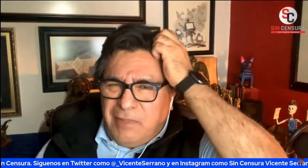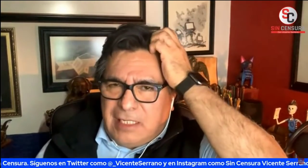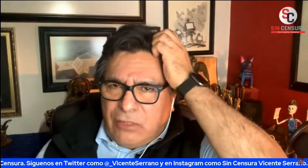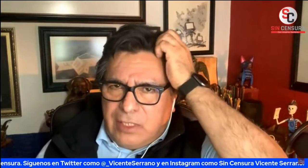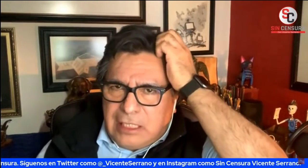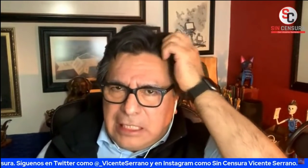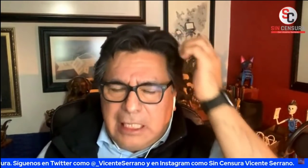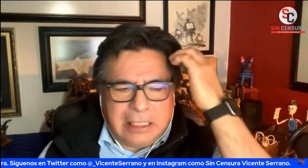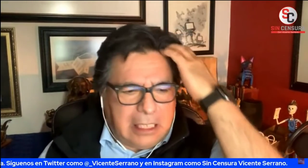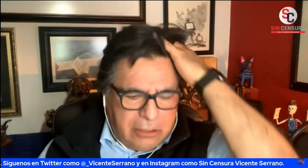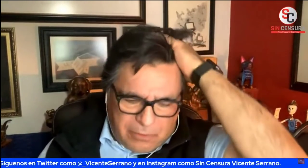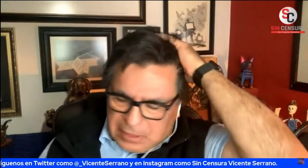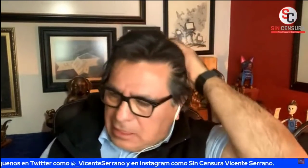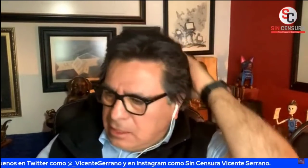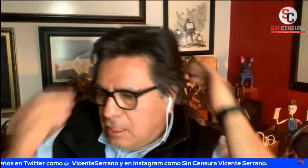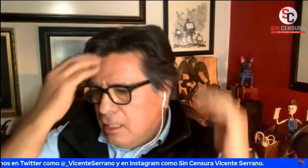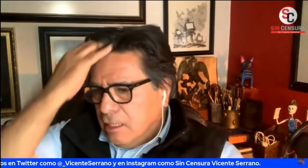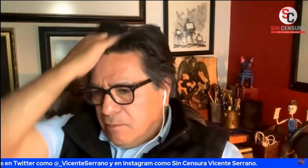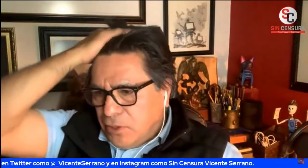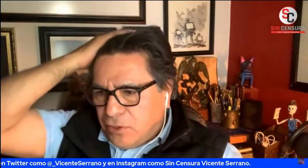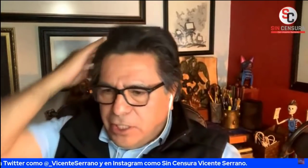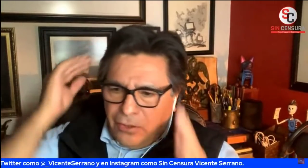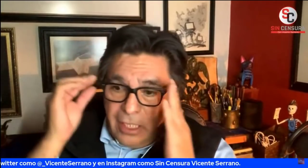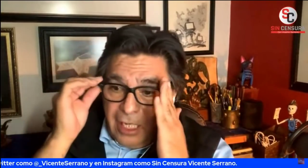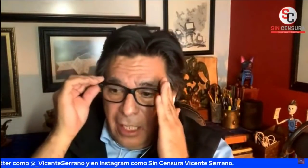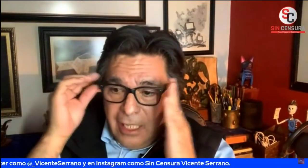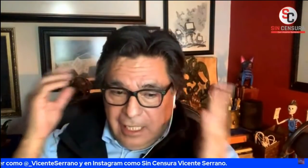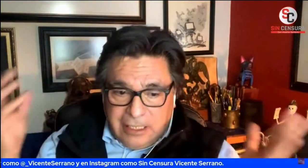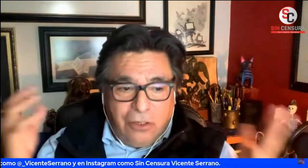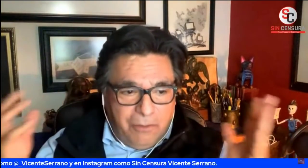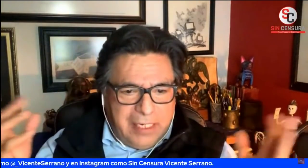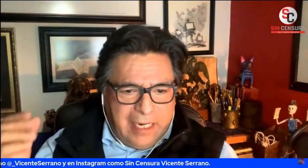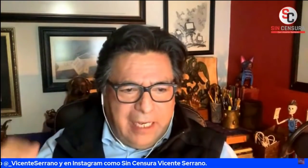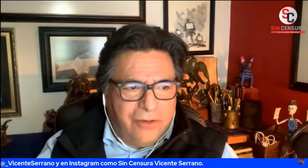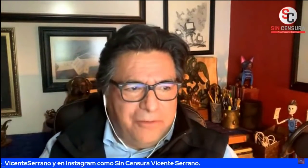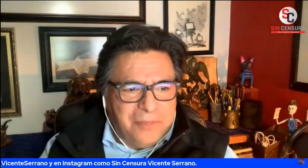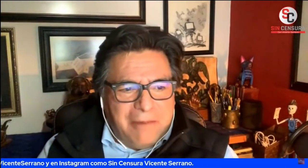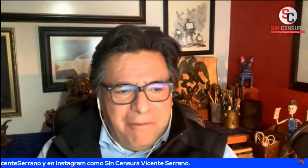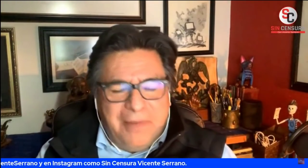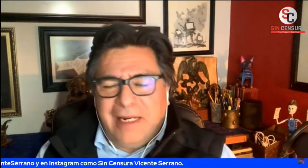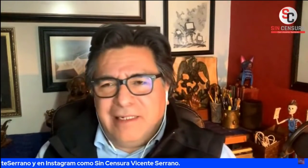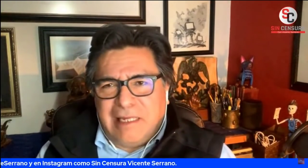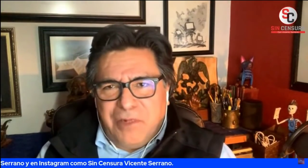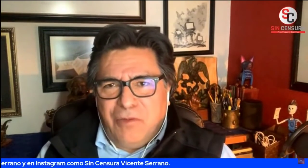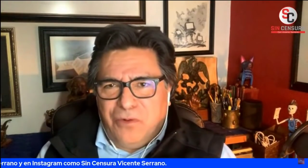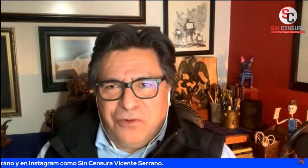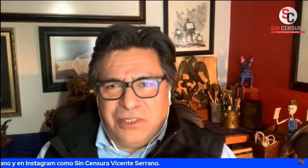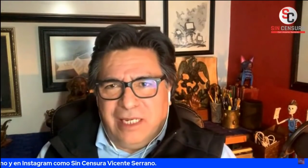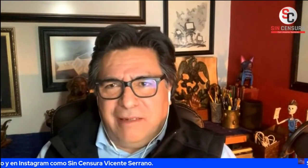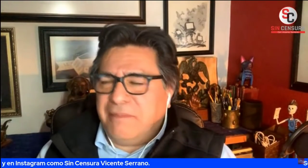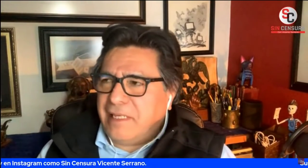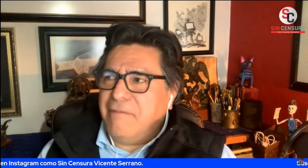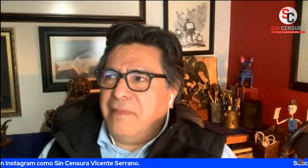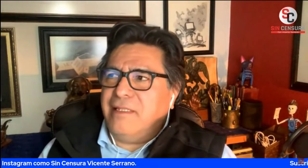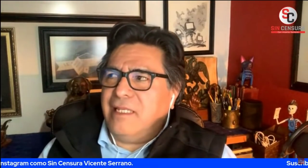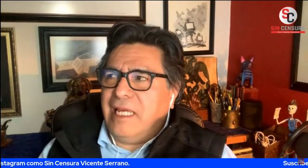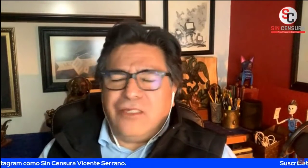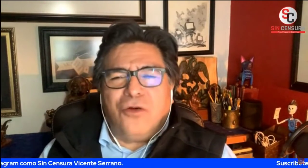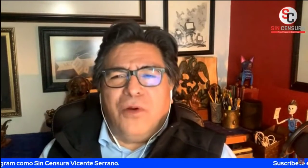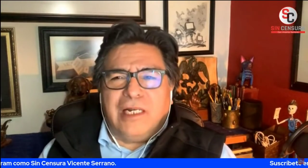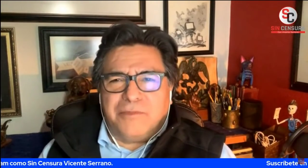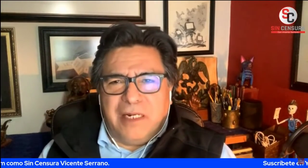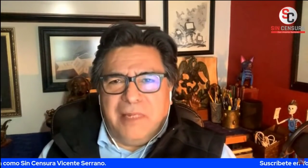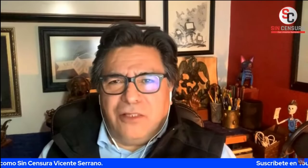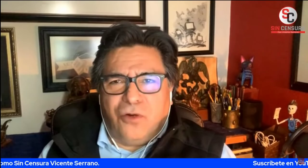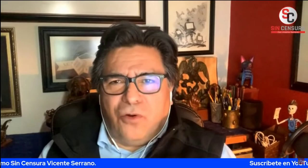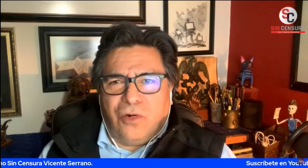no sé si me he dado a entender, querido Vicente, pero creo que es complicado ver, y a mí no me gusta realmente, es